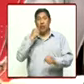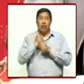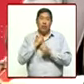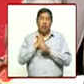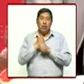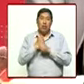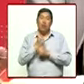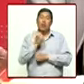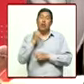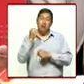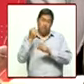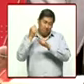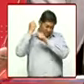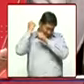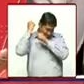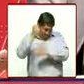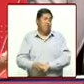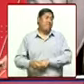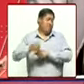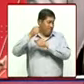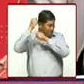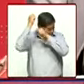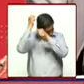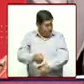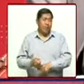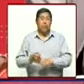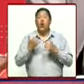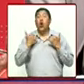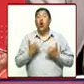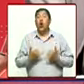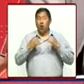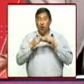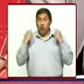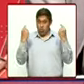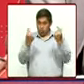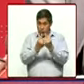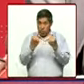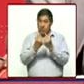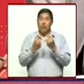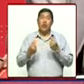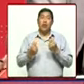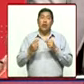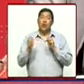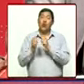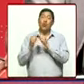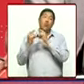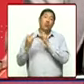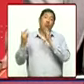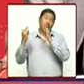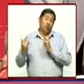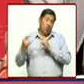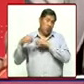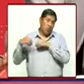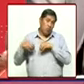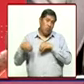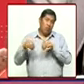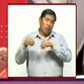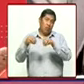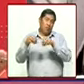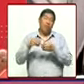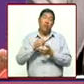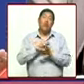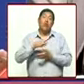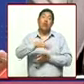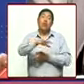para apagar los incendios. Quiero contarle de que hoy las brigadas del Centro de Operaciones de Emergencia se han desplazado hasta la comunidad San Martín